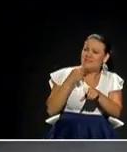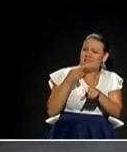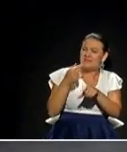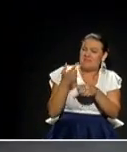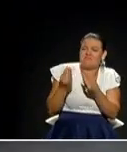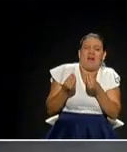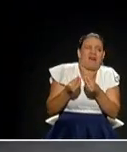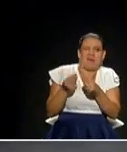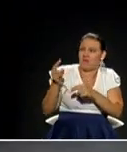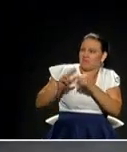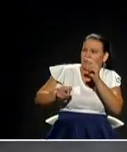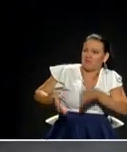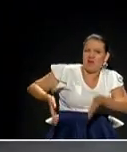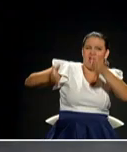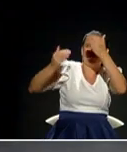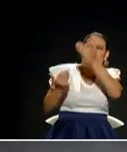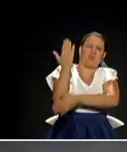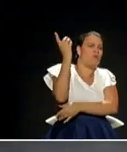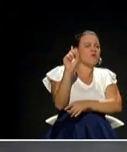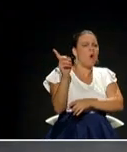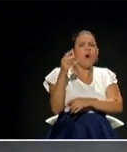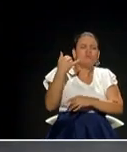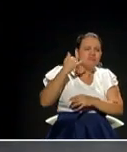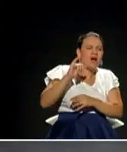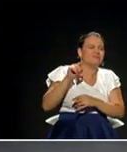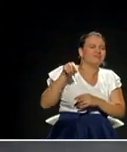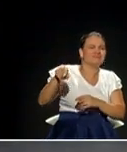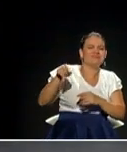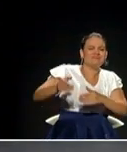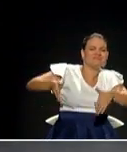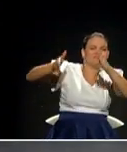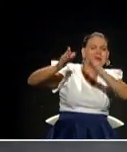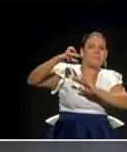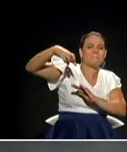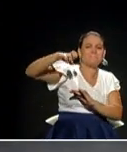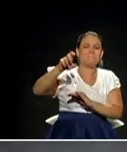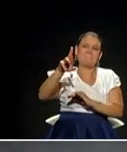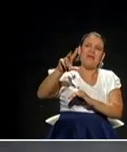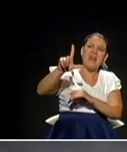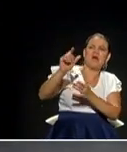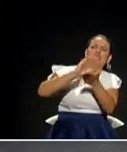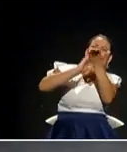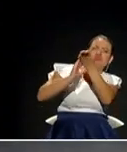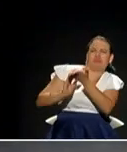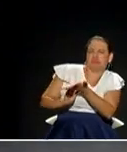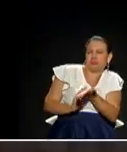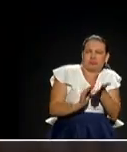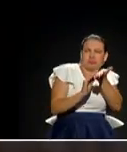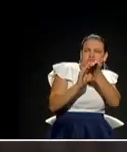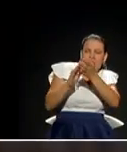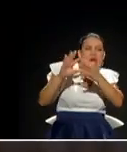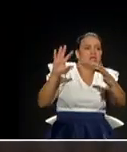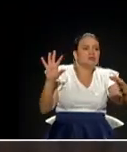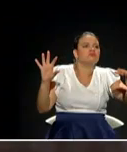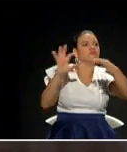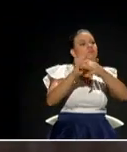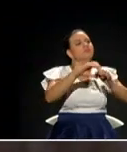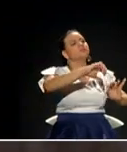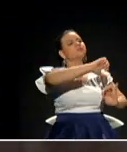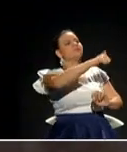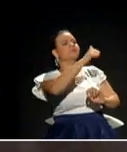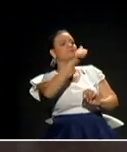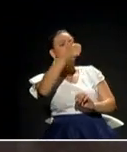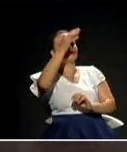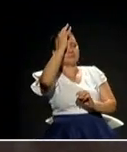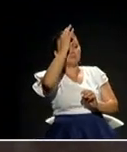la capa de cómica muestra está bien limitada y más bien apalancar los lo que ya existe juan m trim arias para que con su capacidad